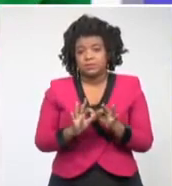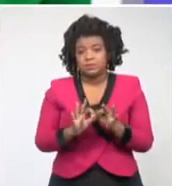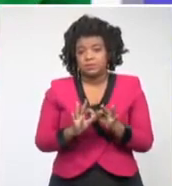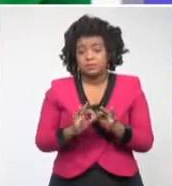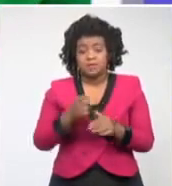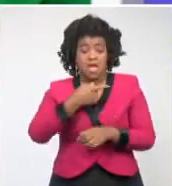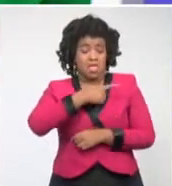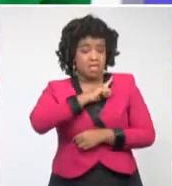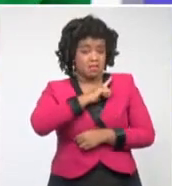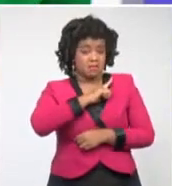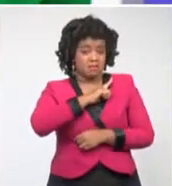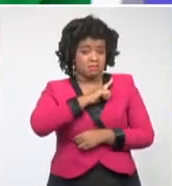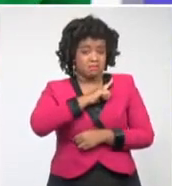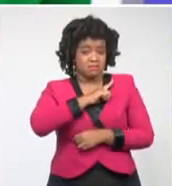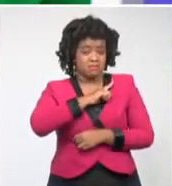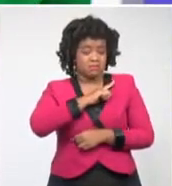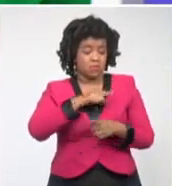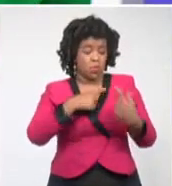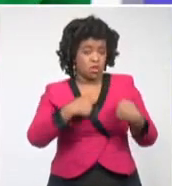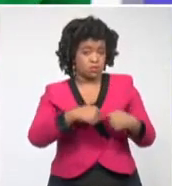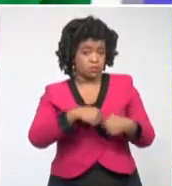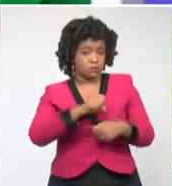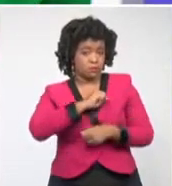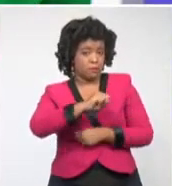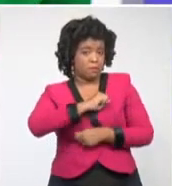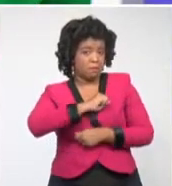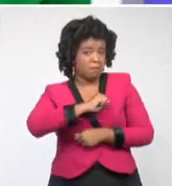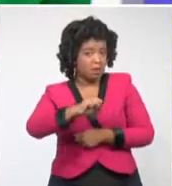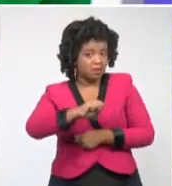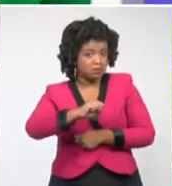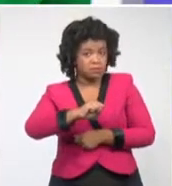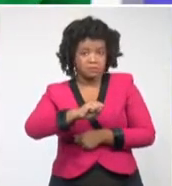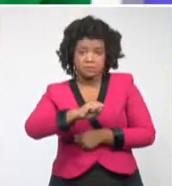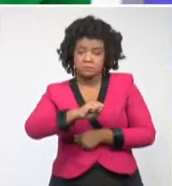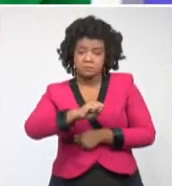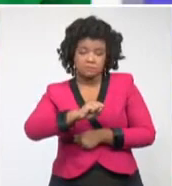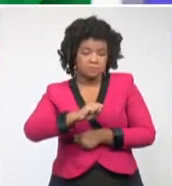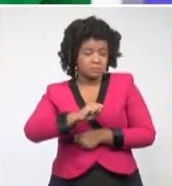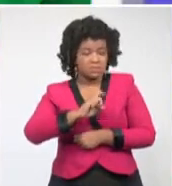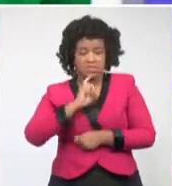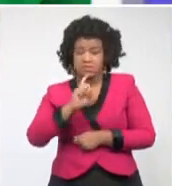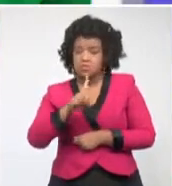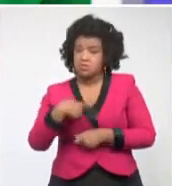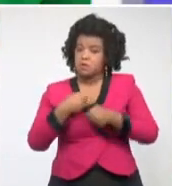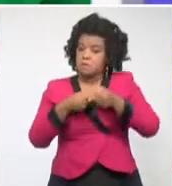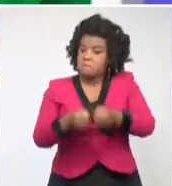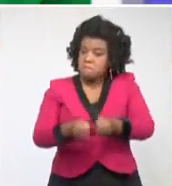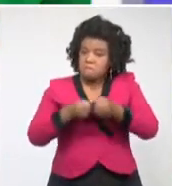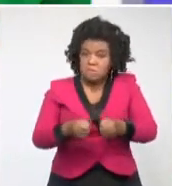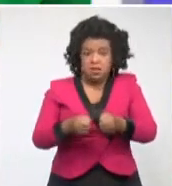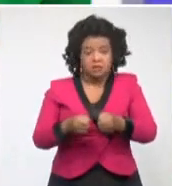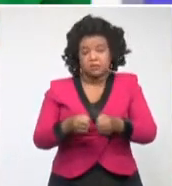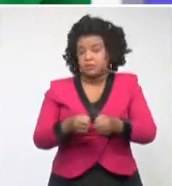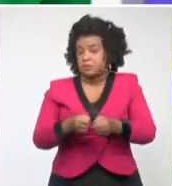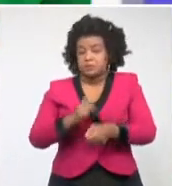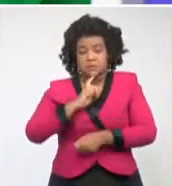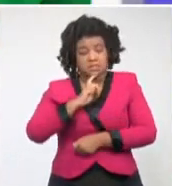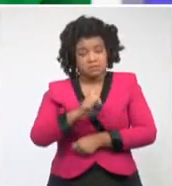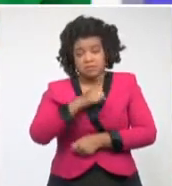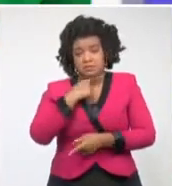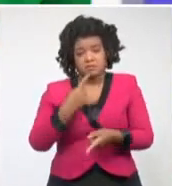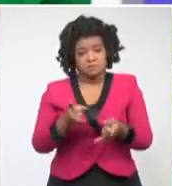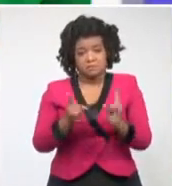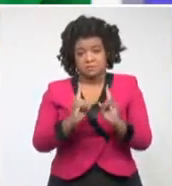ayer, hace una parada cardíaca en asistolia que no respondió a las maniobras de reanimación y